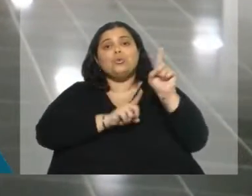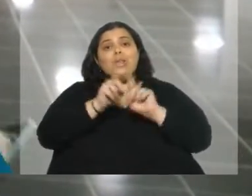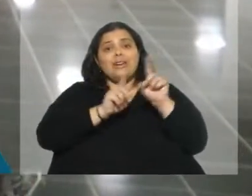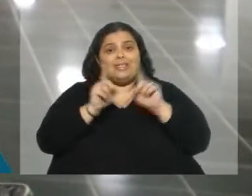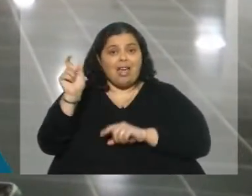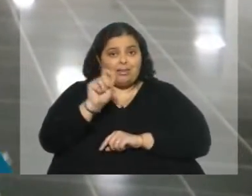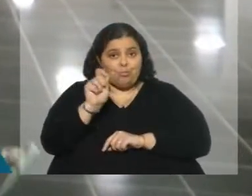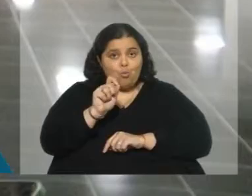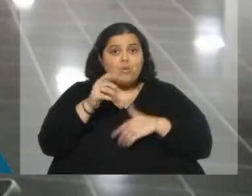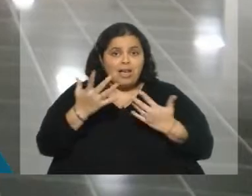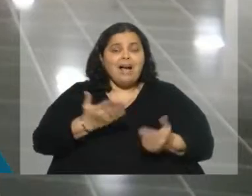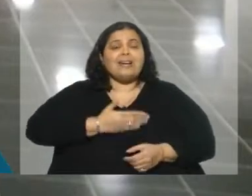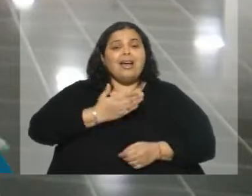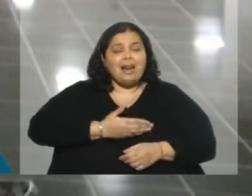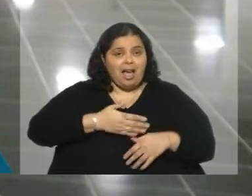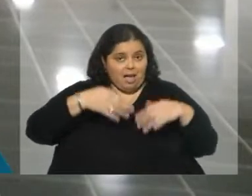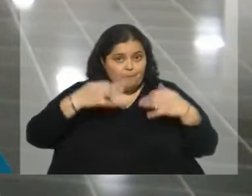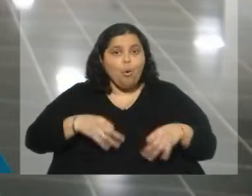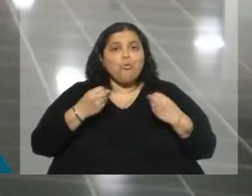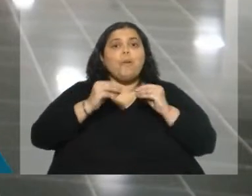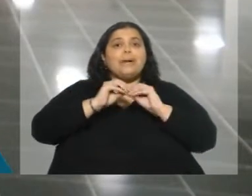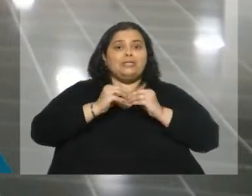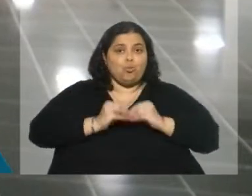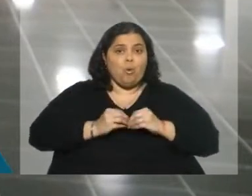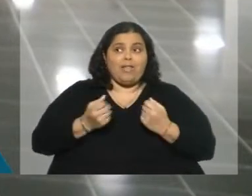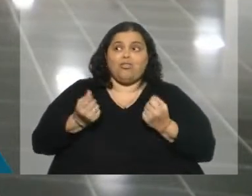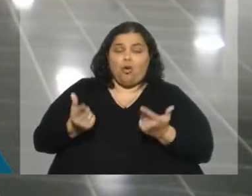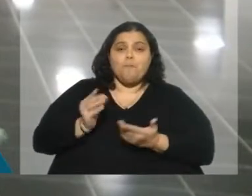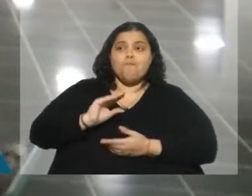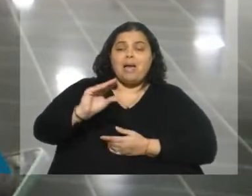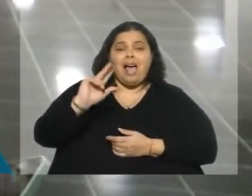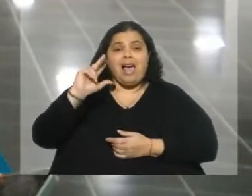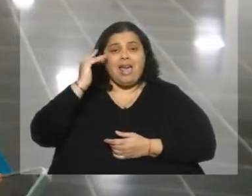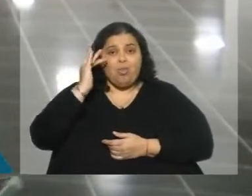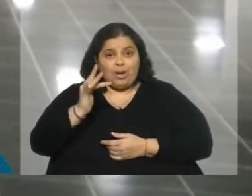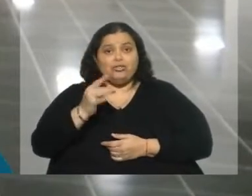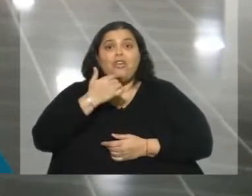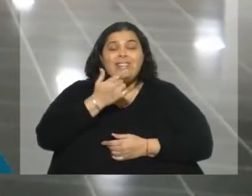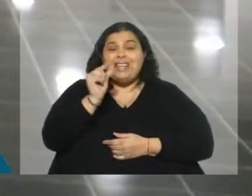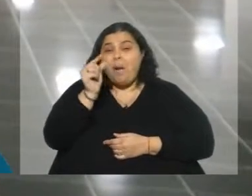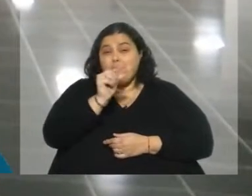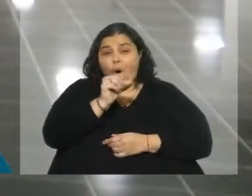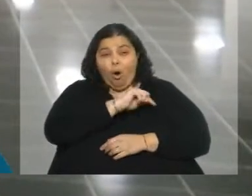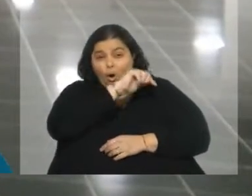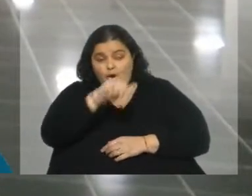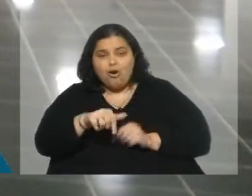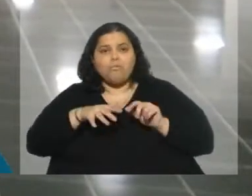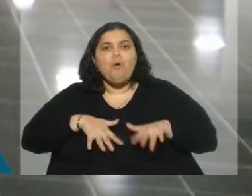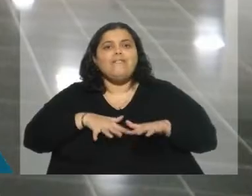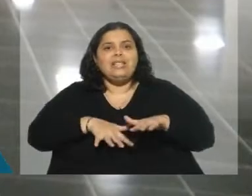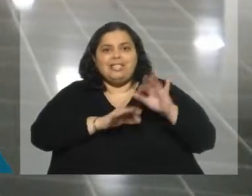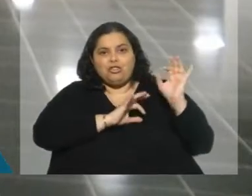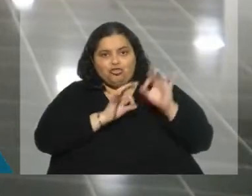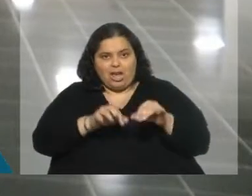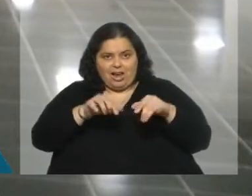en reclamo precisamente por el presupuesto asignado a la educación se estima que en pocos minutos más esta movilización estaría llegando a